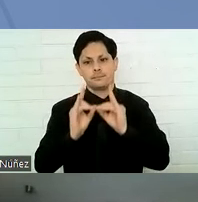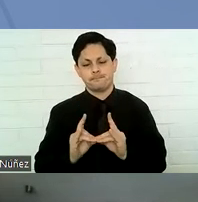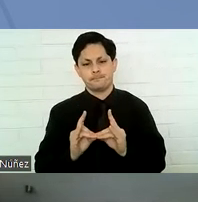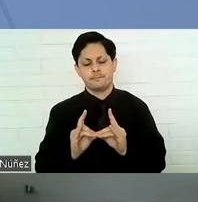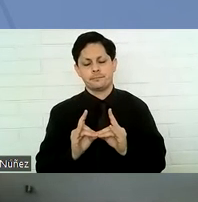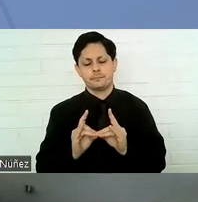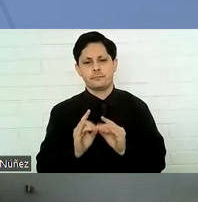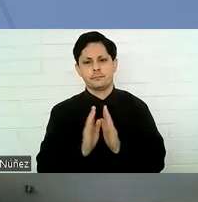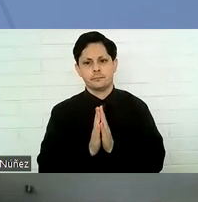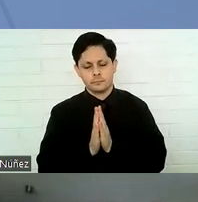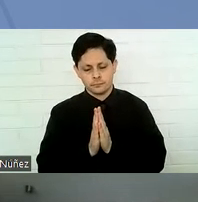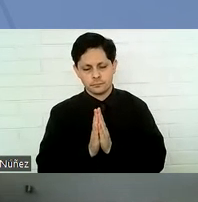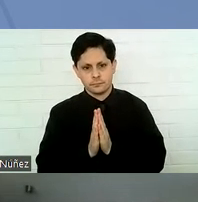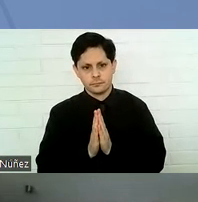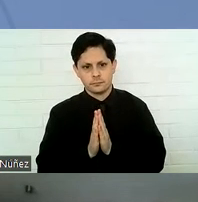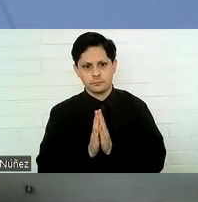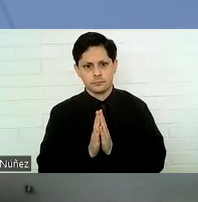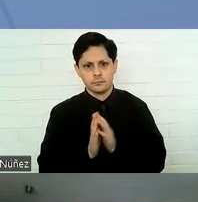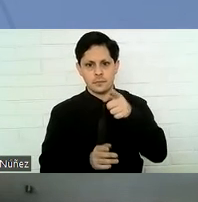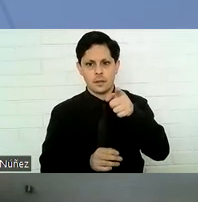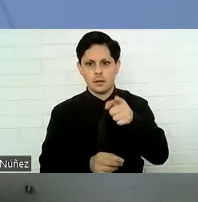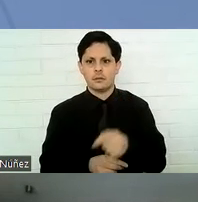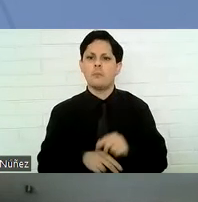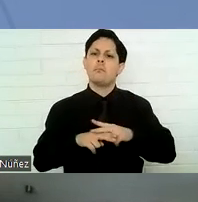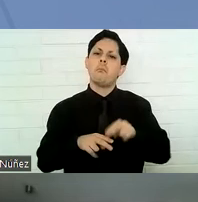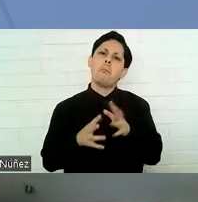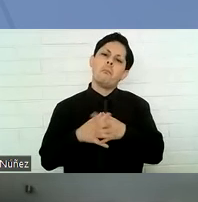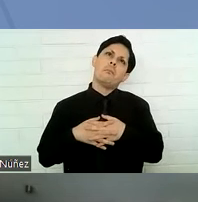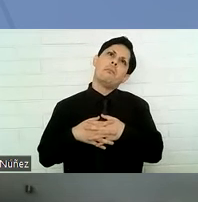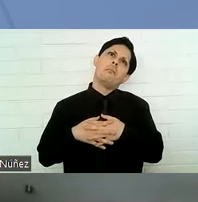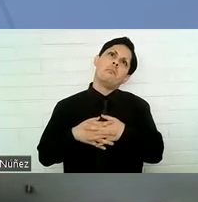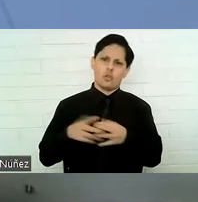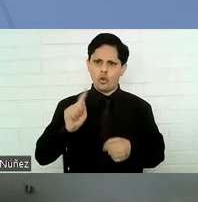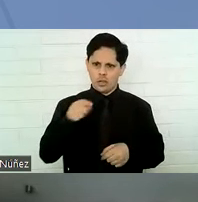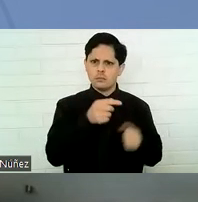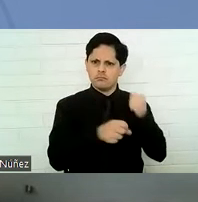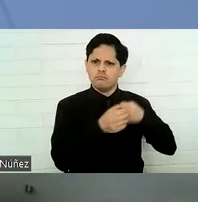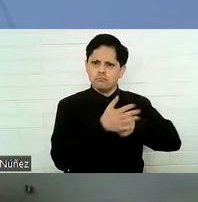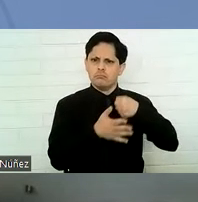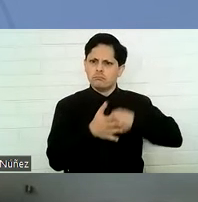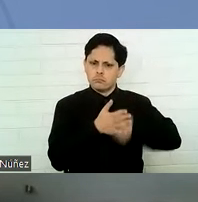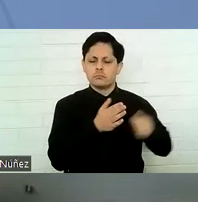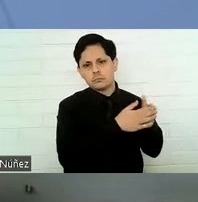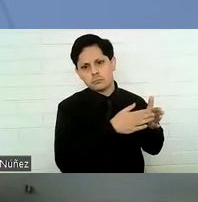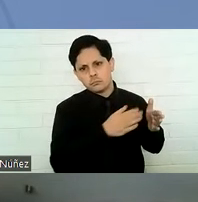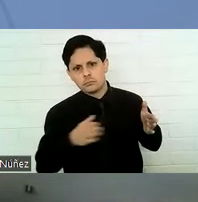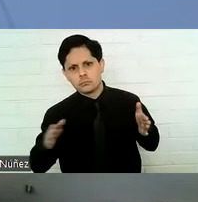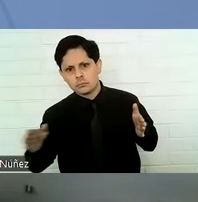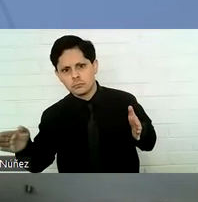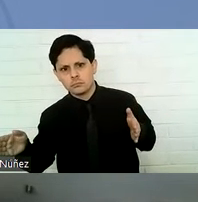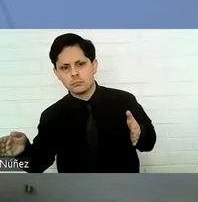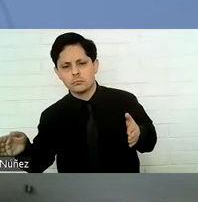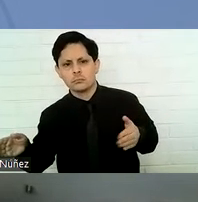no descansó en toda su vida, ¿sí? Y recuerdo tantísimas las palabras que se me